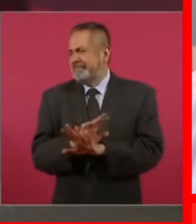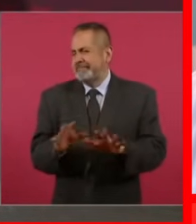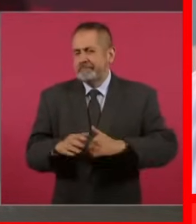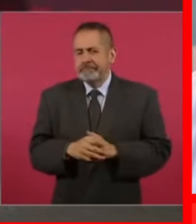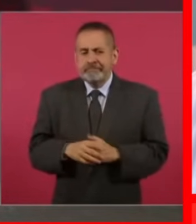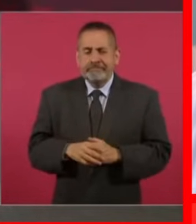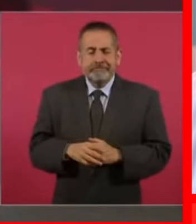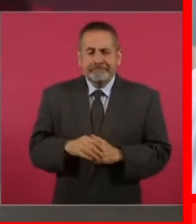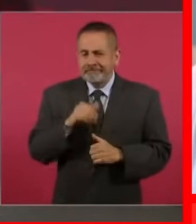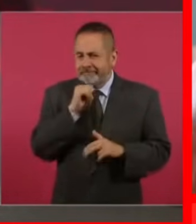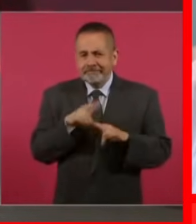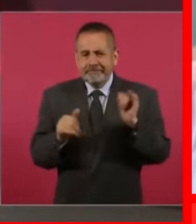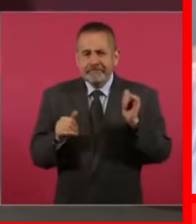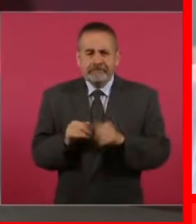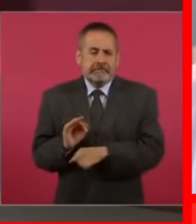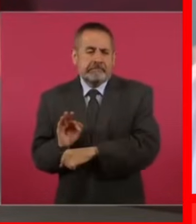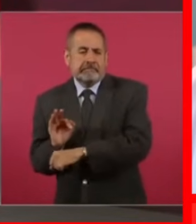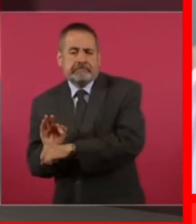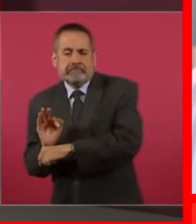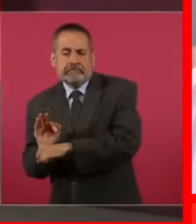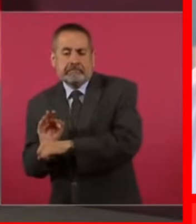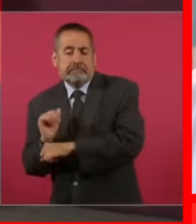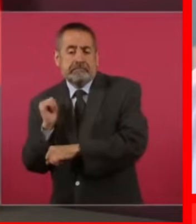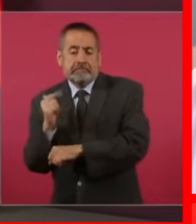inclinación de la balanza a favor de nadie.